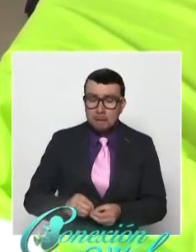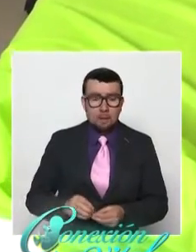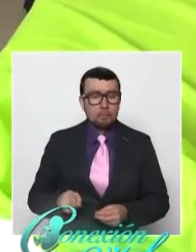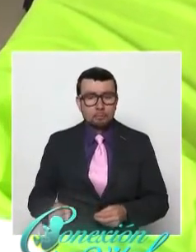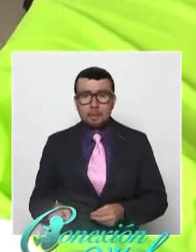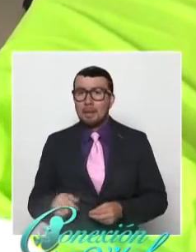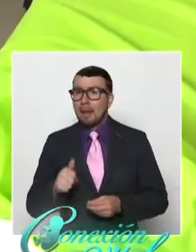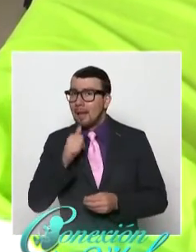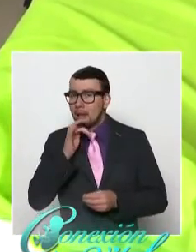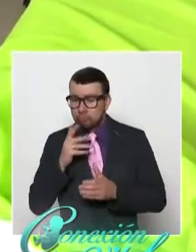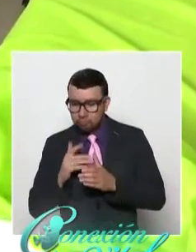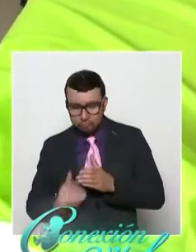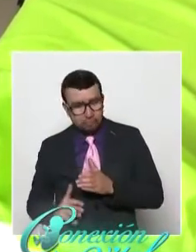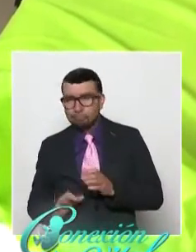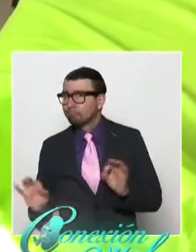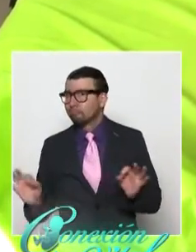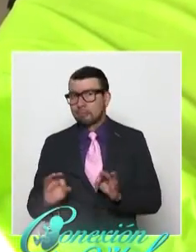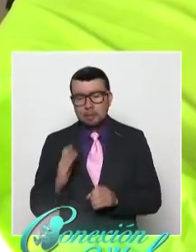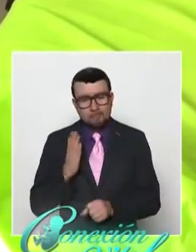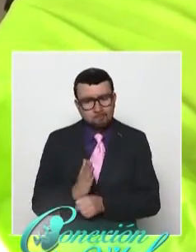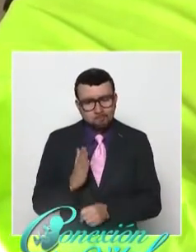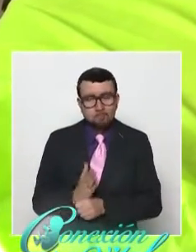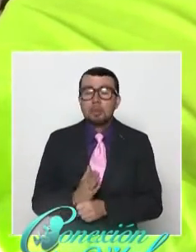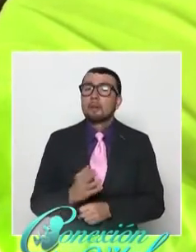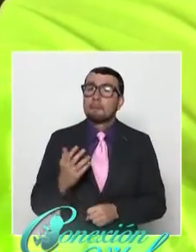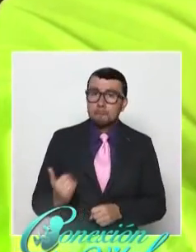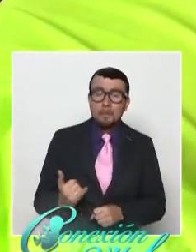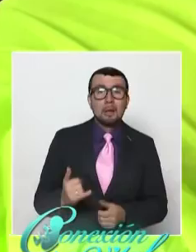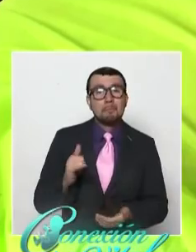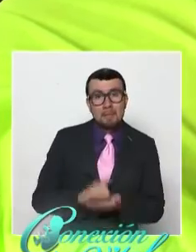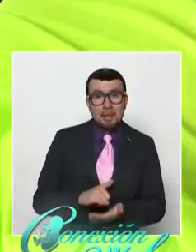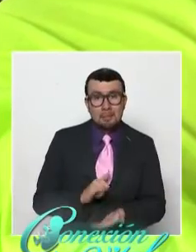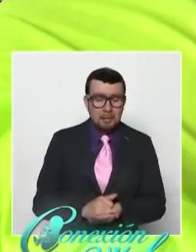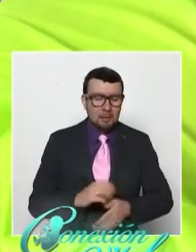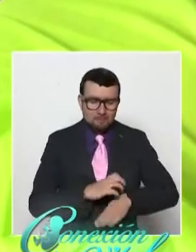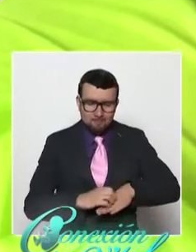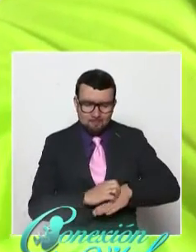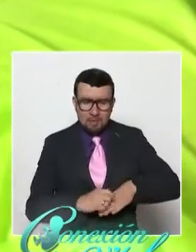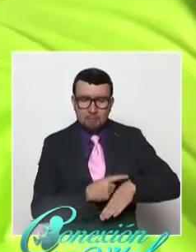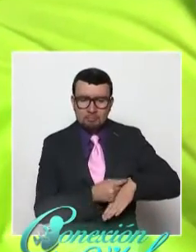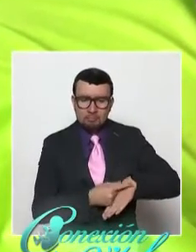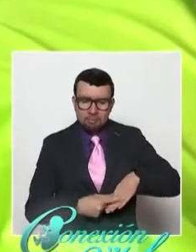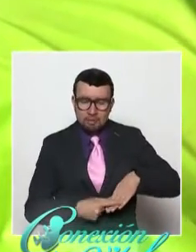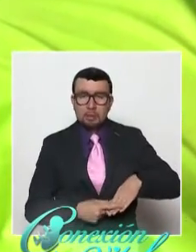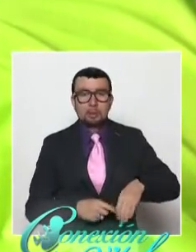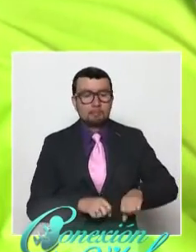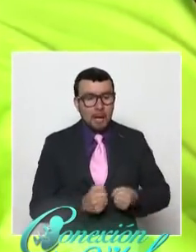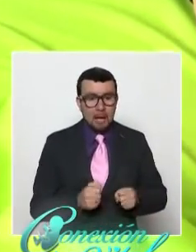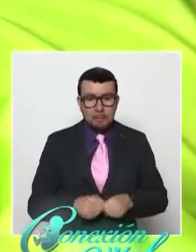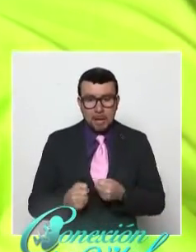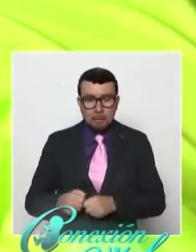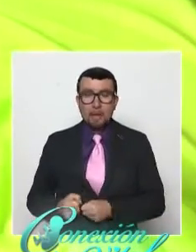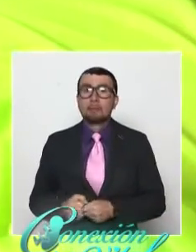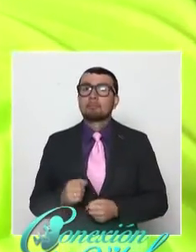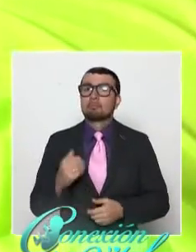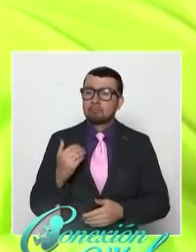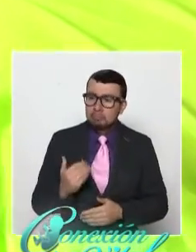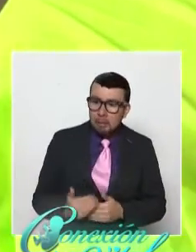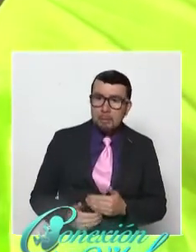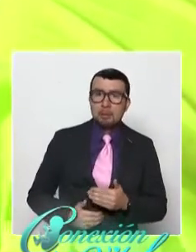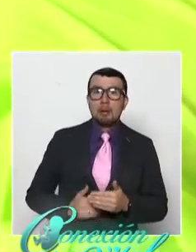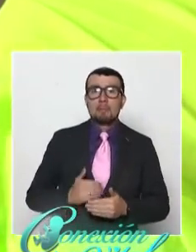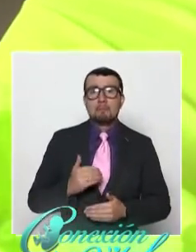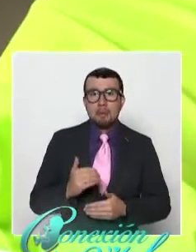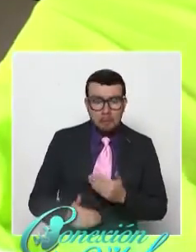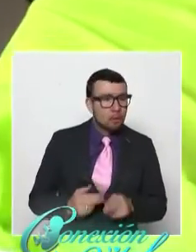obstrucción linfática. Cuando ella empezó a presentar las erisipelas a repetición era porque ya tenía su daño linfático, entonces estaba haciendo la recidiva del